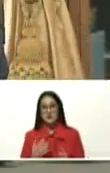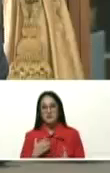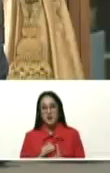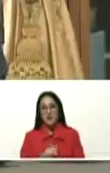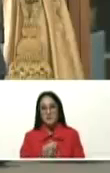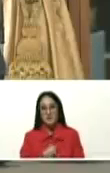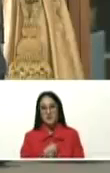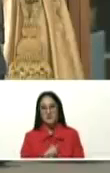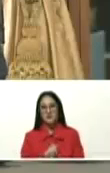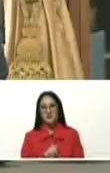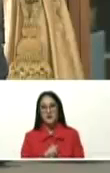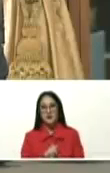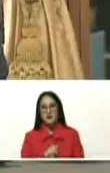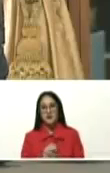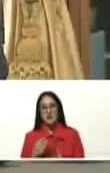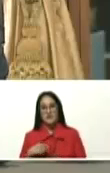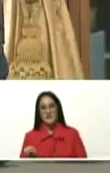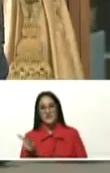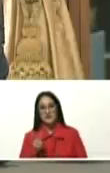amistad con Venezuela